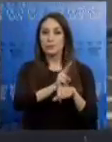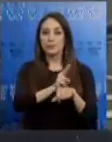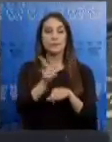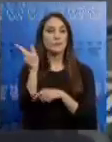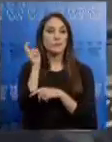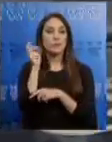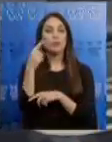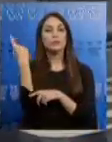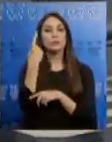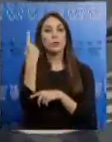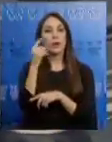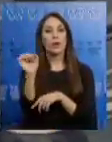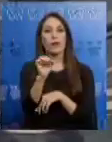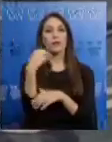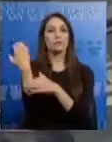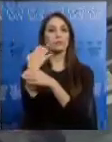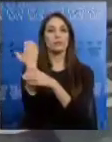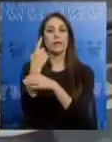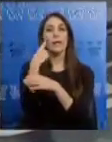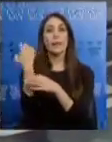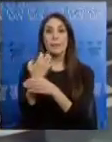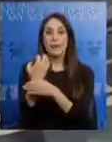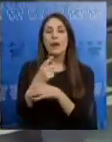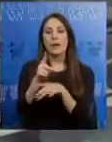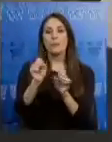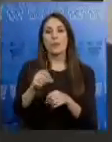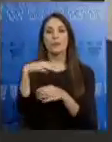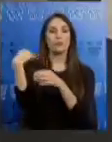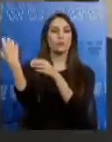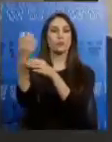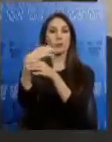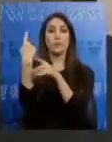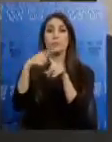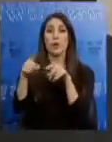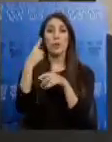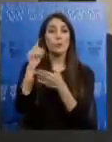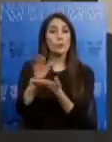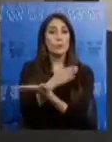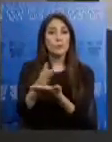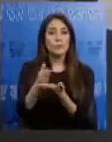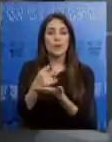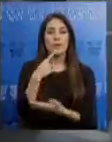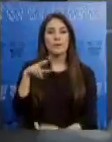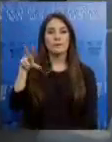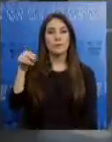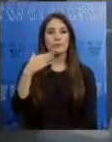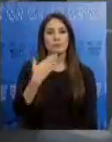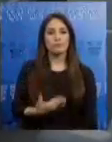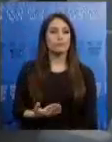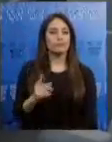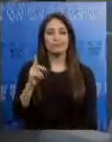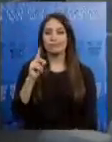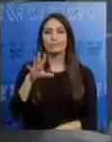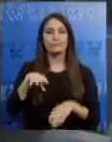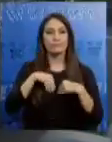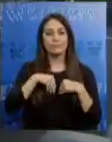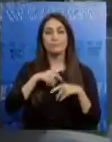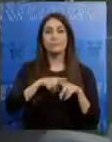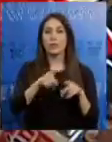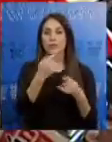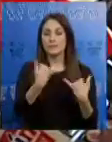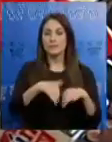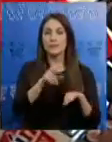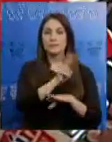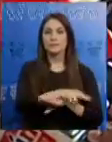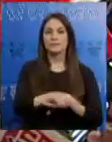está autorizada para vehículos de emergencia, por lo que la propuesta de implementar un tono musical no sería viable según las autoridades. Los controles por parte del municipio